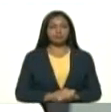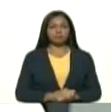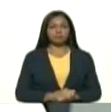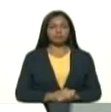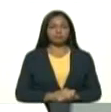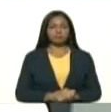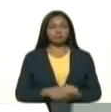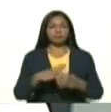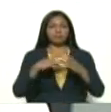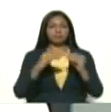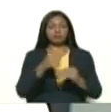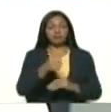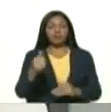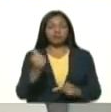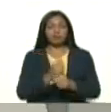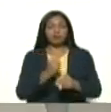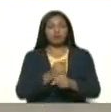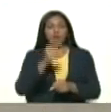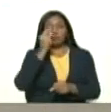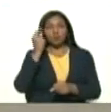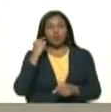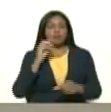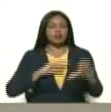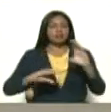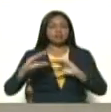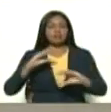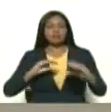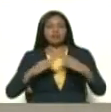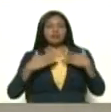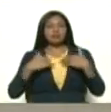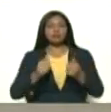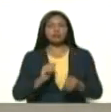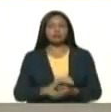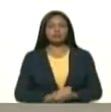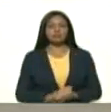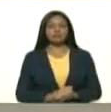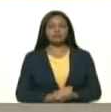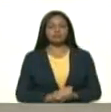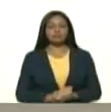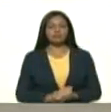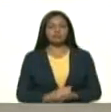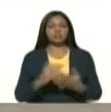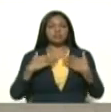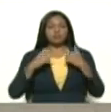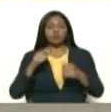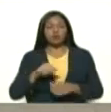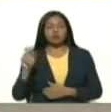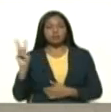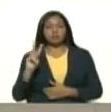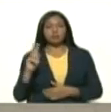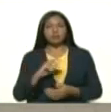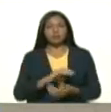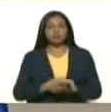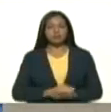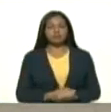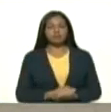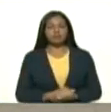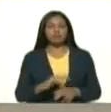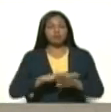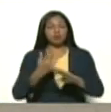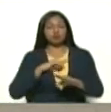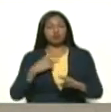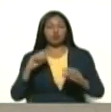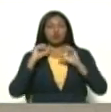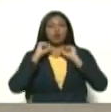a todos los trabajadores y trabajadoras de las ciencias de la salud en Venezuela. Porque hemos